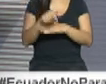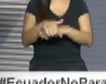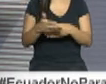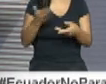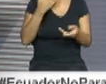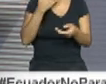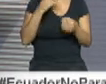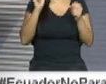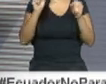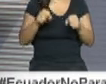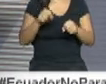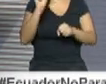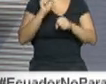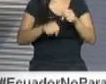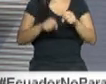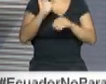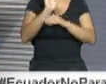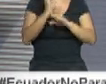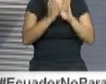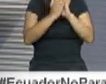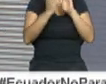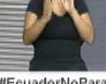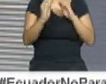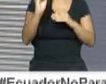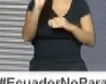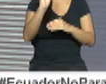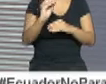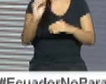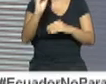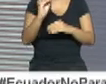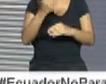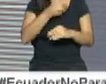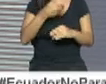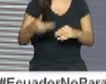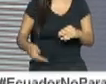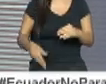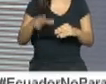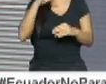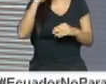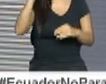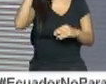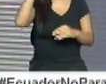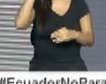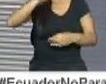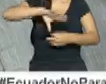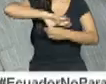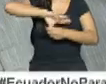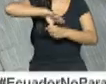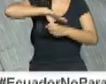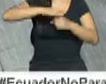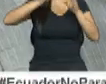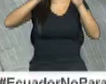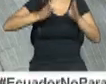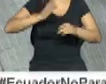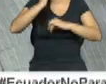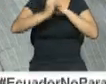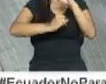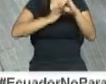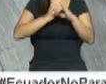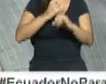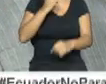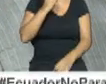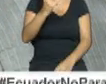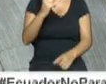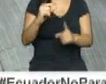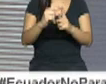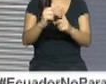puede afectar también al Ecuador directamente? Ecuador, el presidente de la República, el canciller, han dado declaraciones muy fuertes respecto a